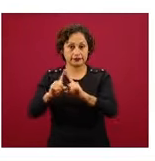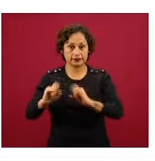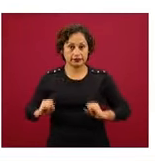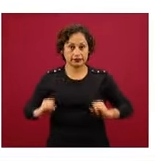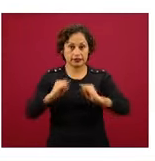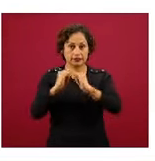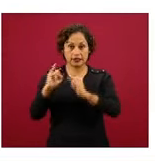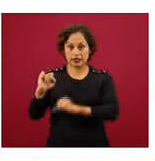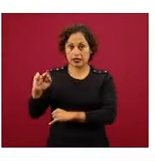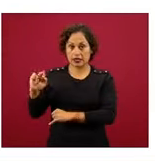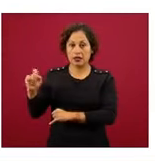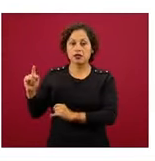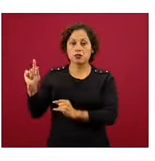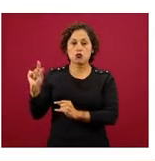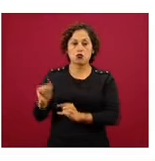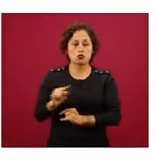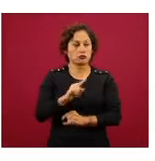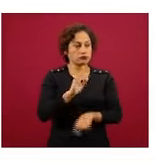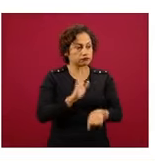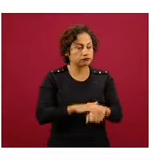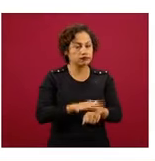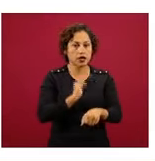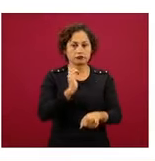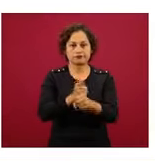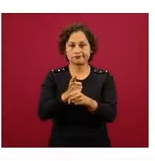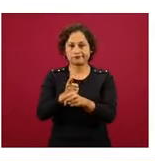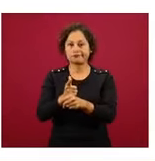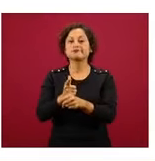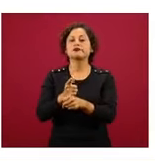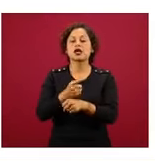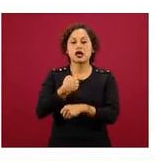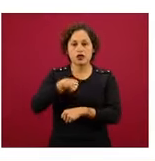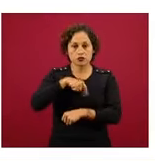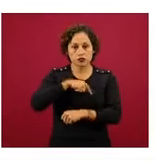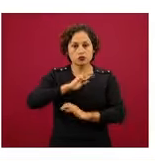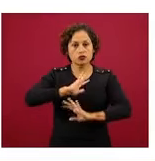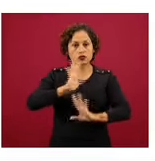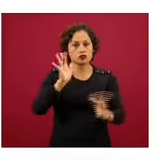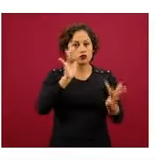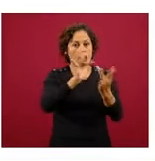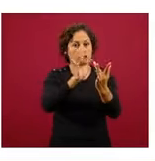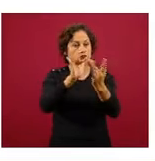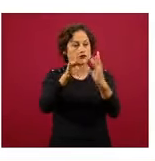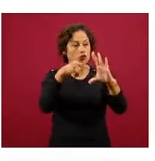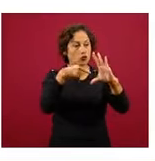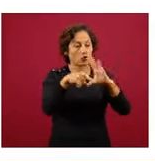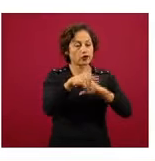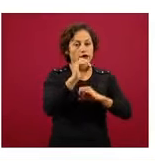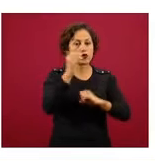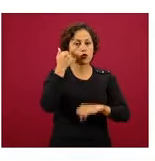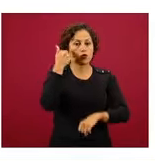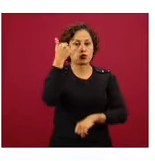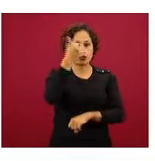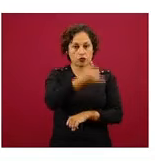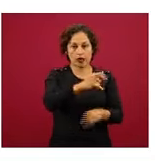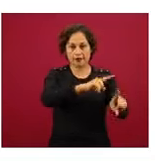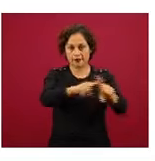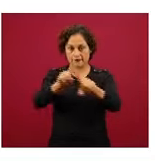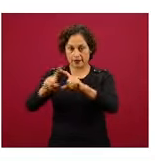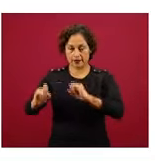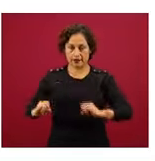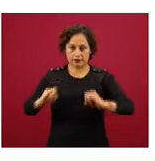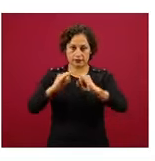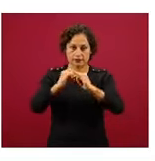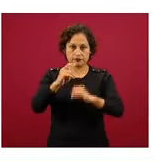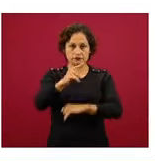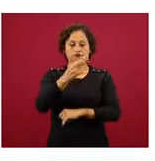tenía registradas. Hemos establecido contacto telefónico o por correo electrónico con la mayor parte de ellas. No hemos recibido